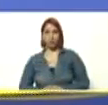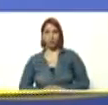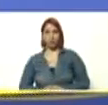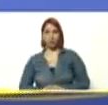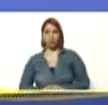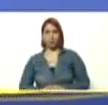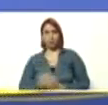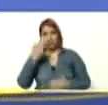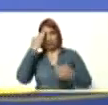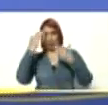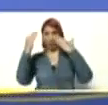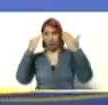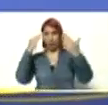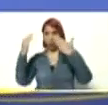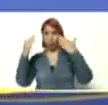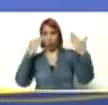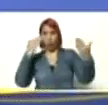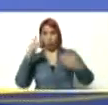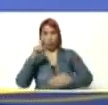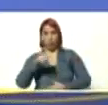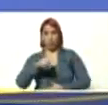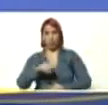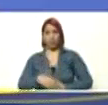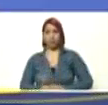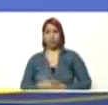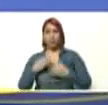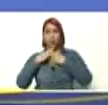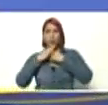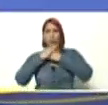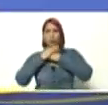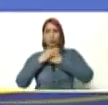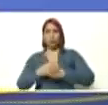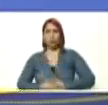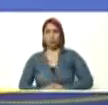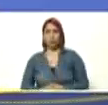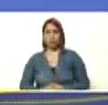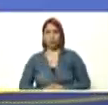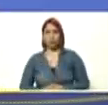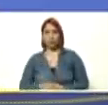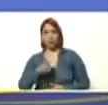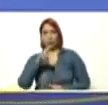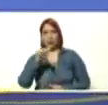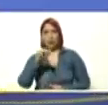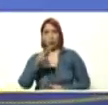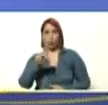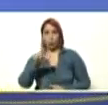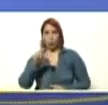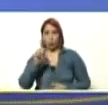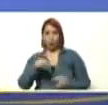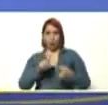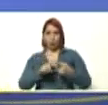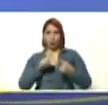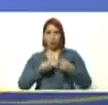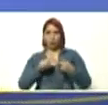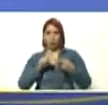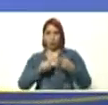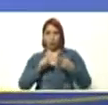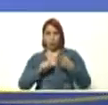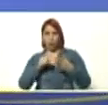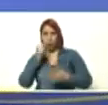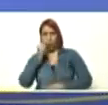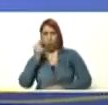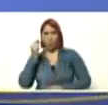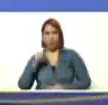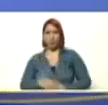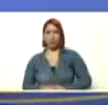Y saludo, bueno, al obispo Raúl Bior, a los pastores y pastoras